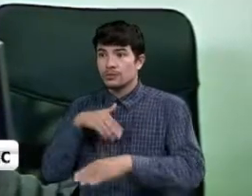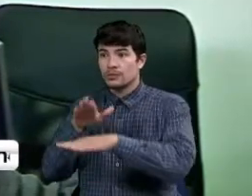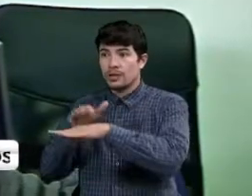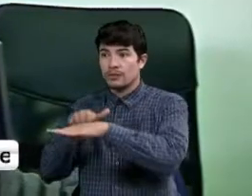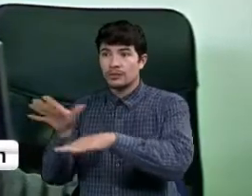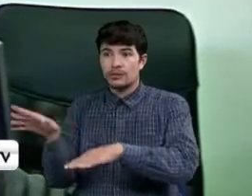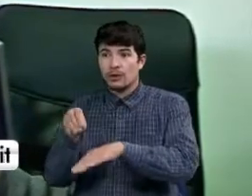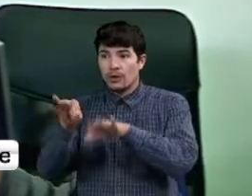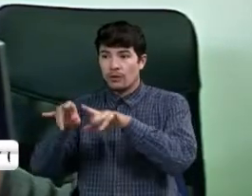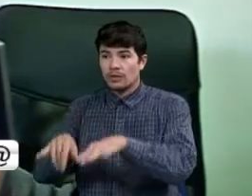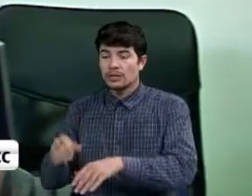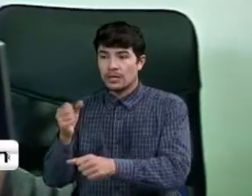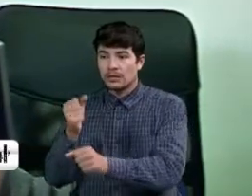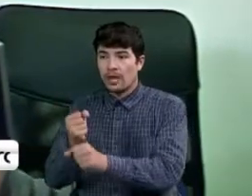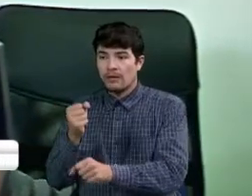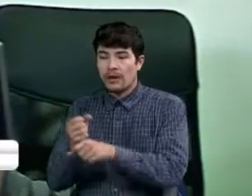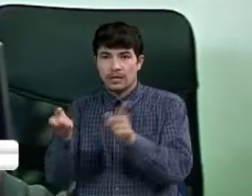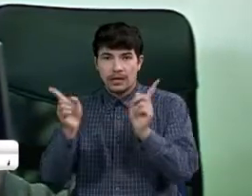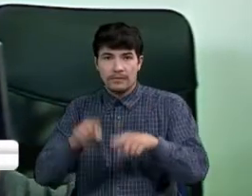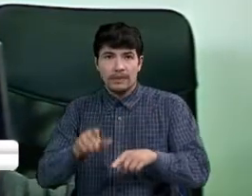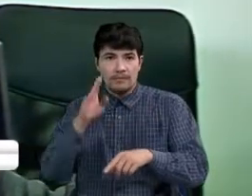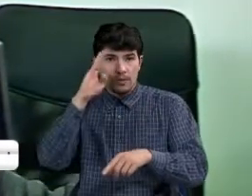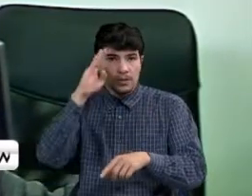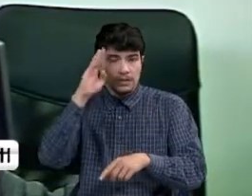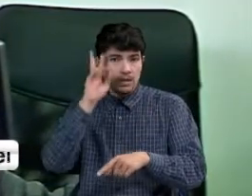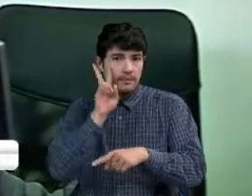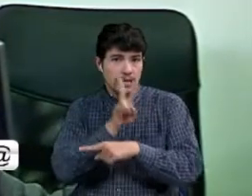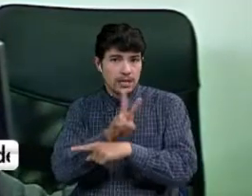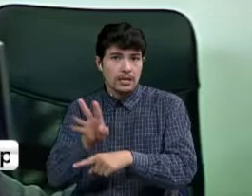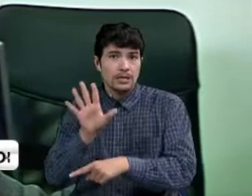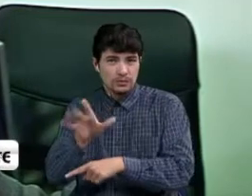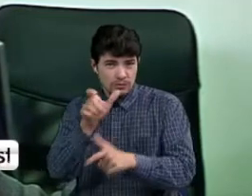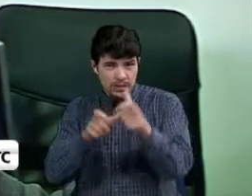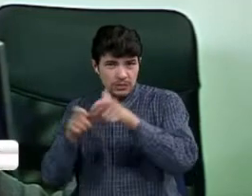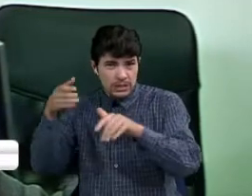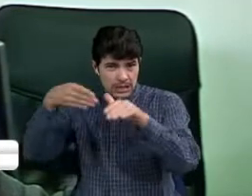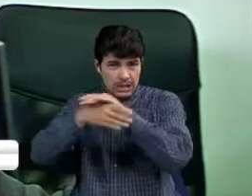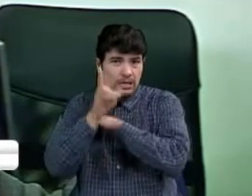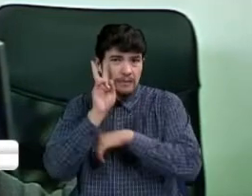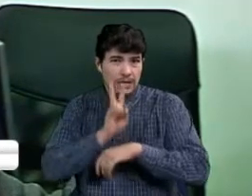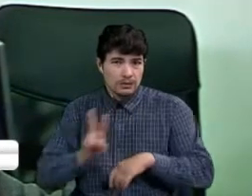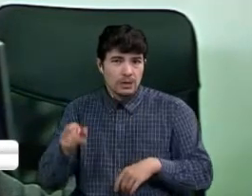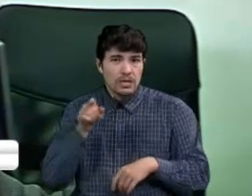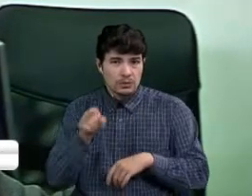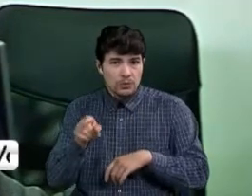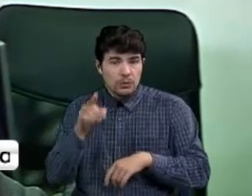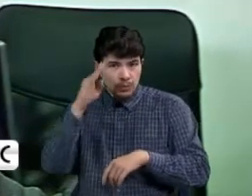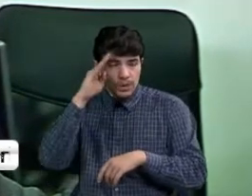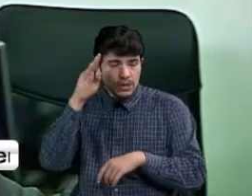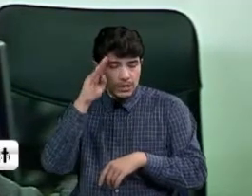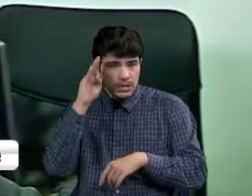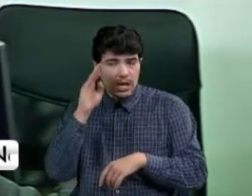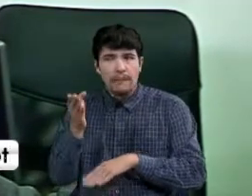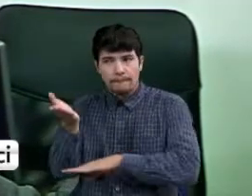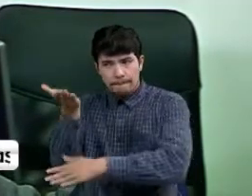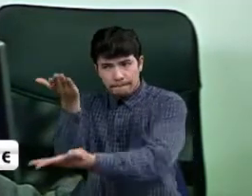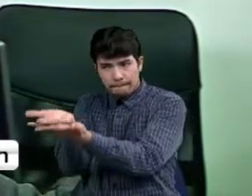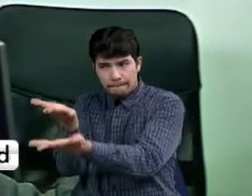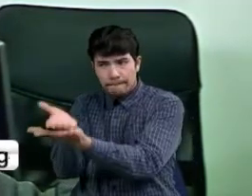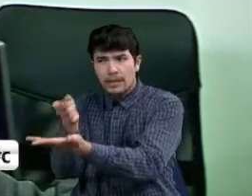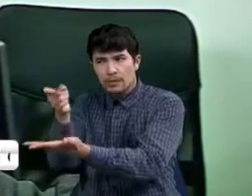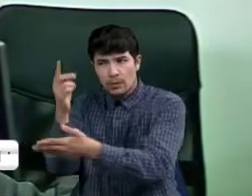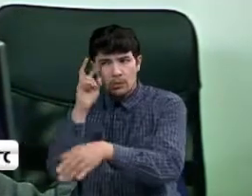la Oficina de Trabajo y a Migración, que es la entidad encargada de verificar que esta situación no se presente y de